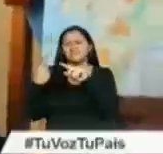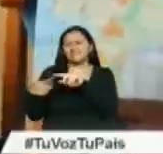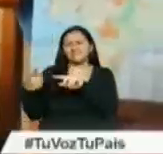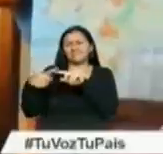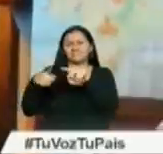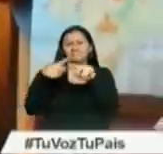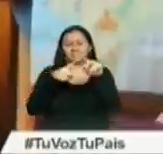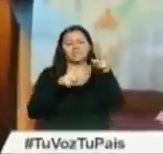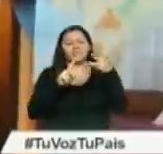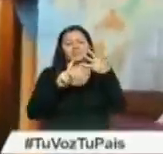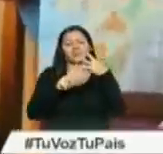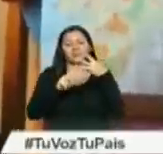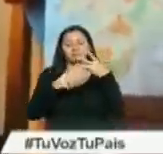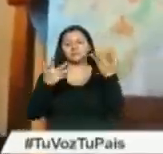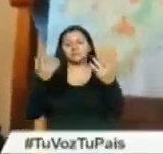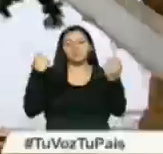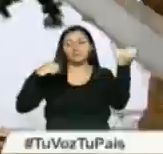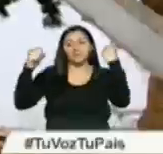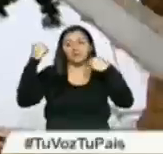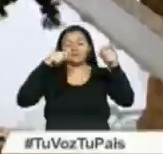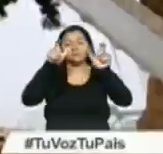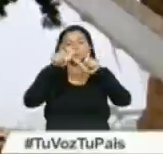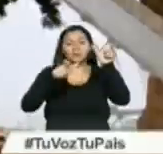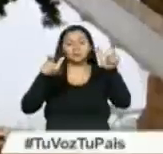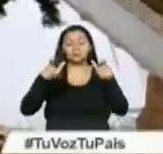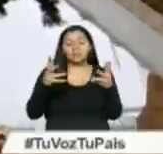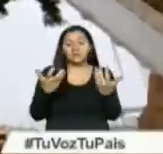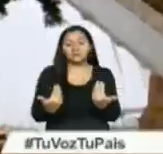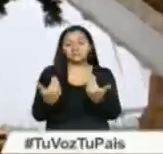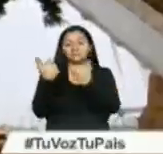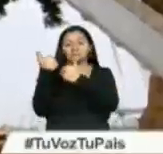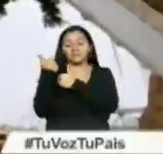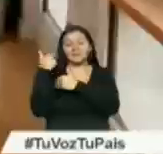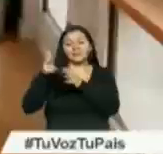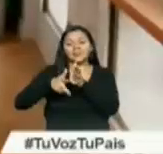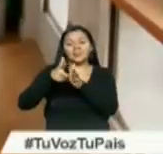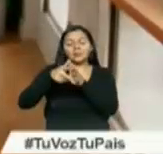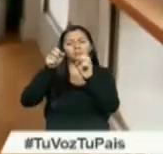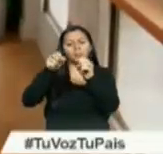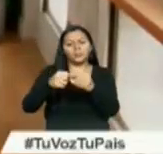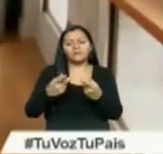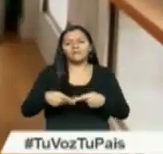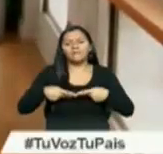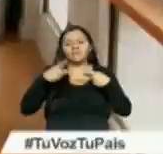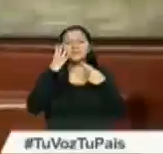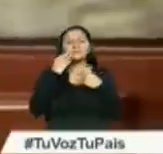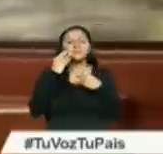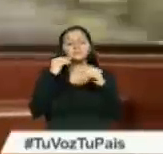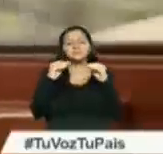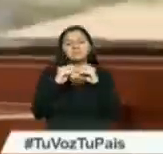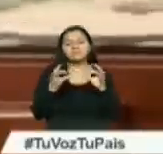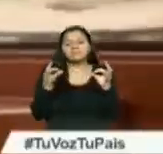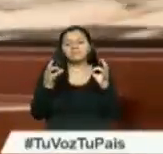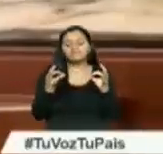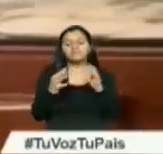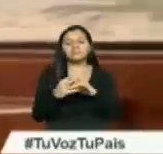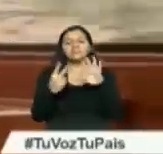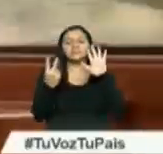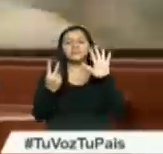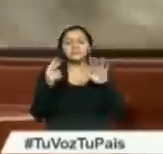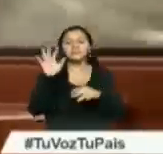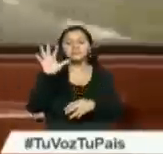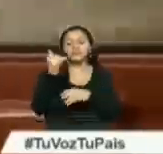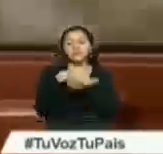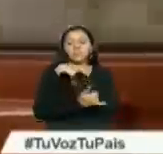y tercero, porque los viajeros que se aventuran en el lujoso tren crucero pueden vivir experiencias únicas. 75